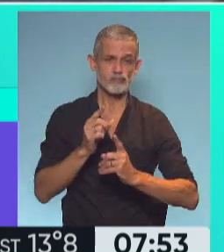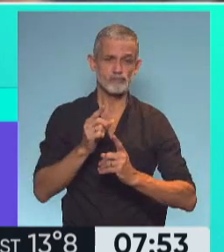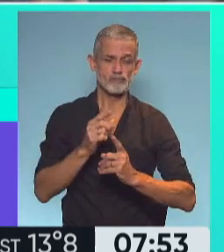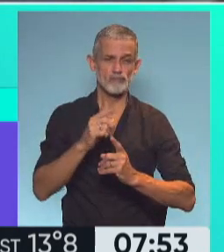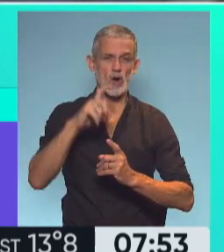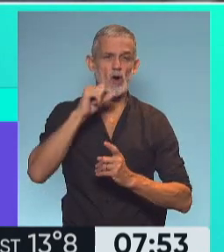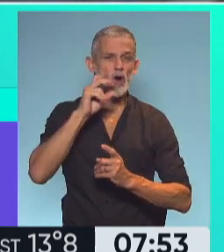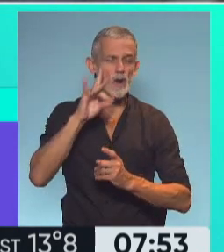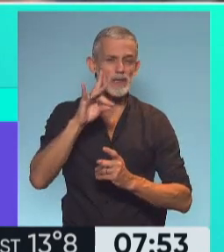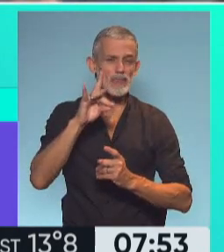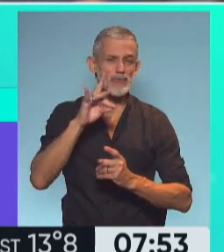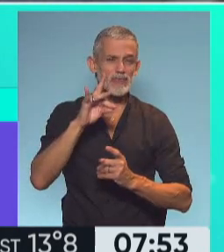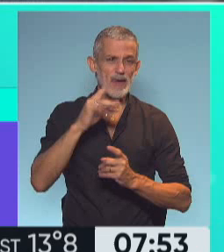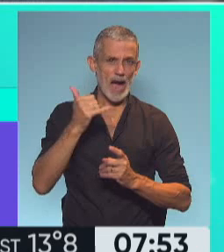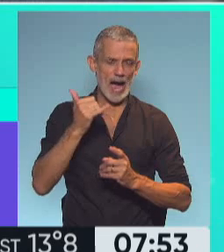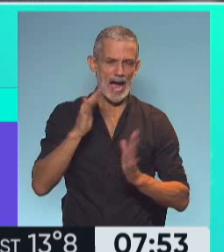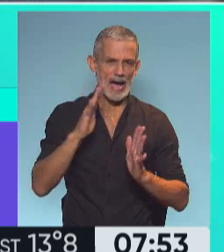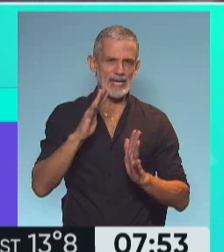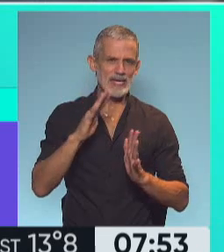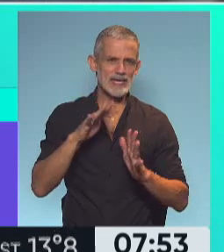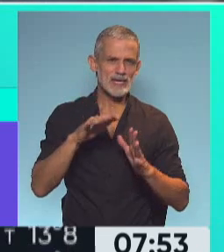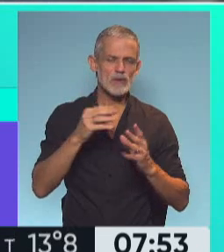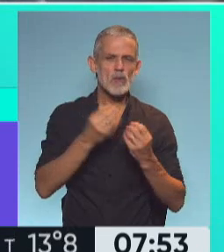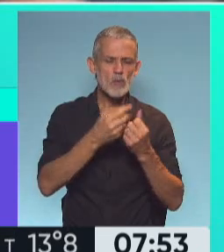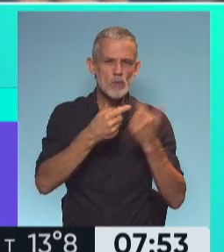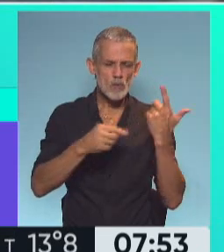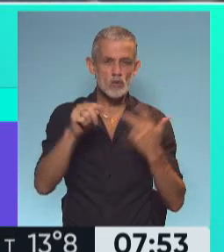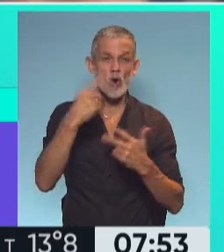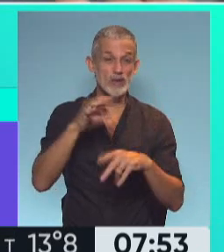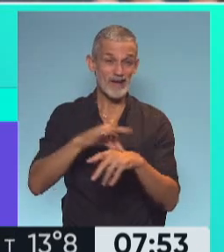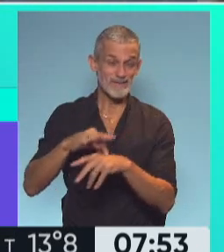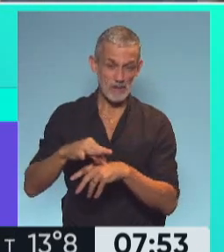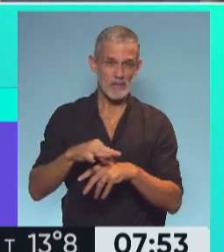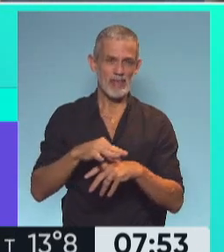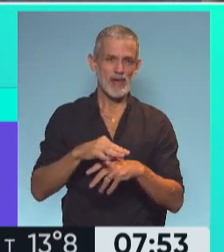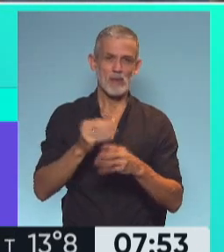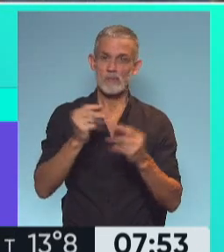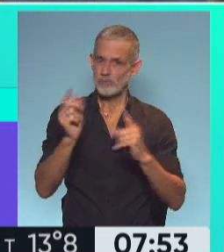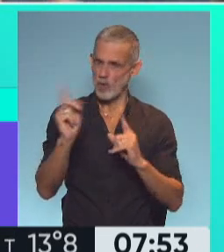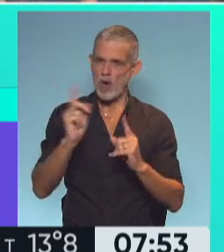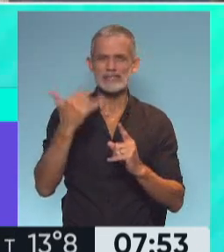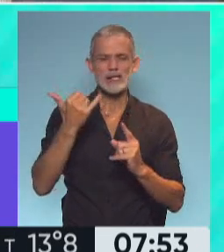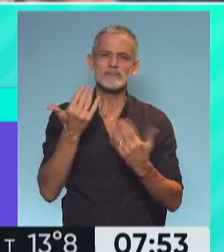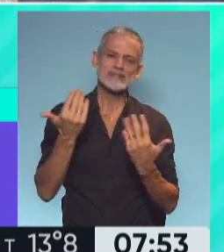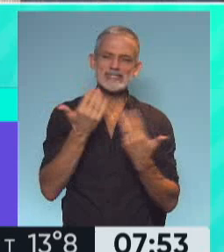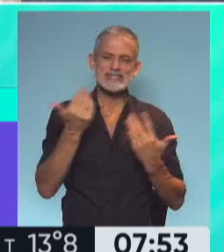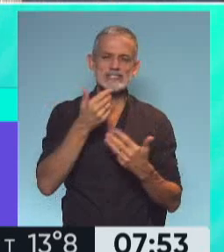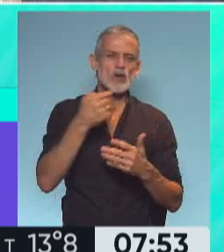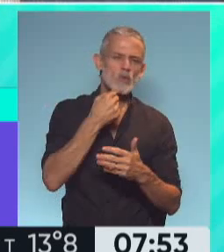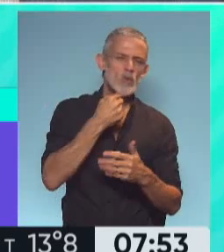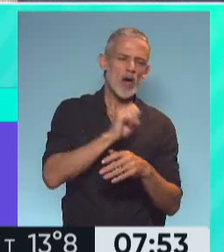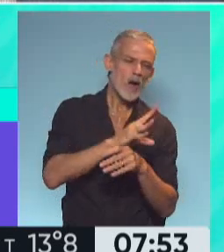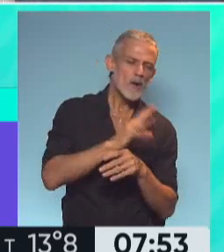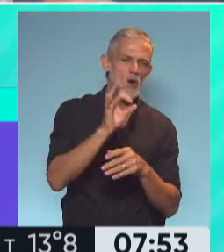COVID-19 hoy es muy prevalente, pero se da en un escenario donde un montón de otras enfermedades no desaparecieron. Entonces es importante que si un